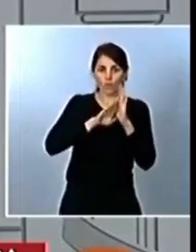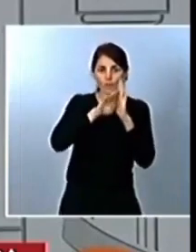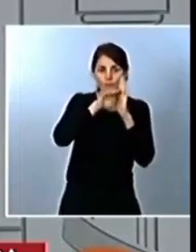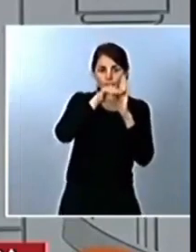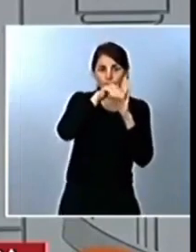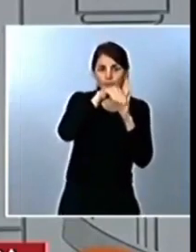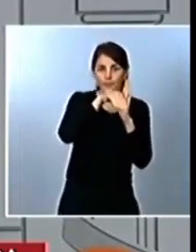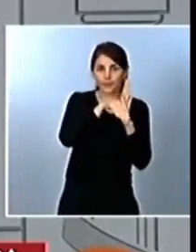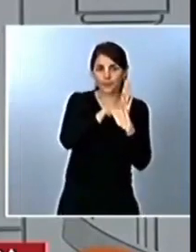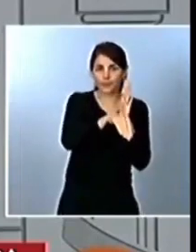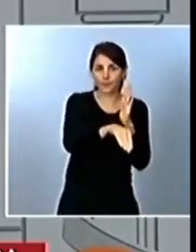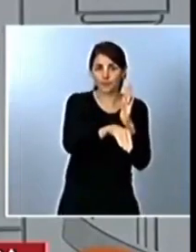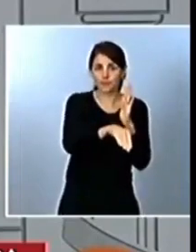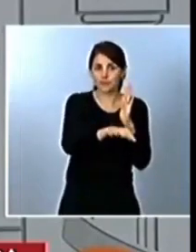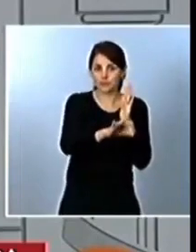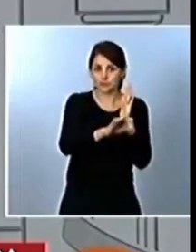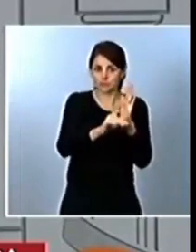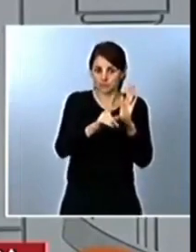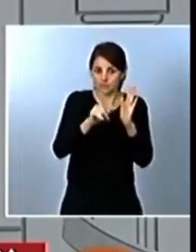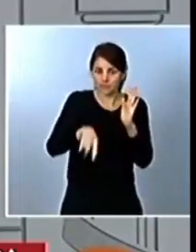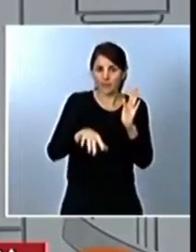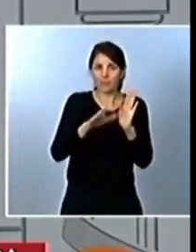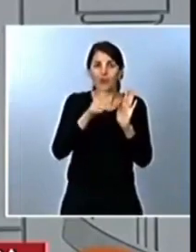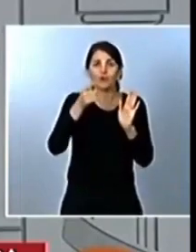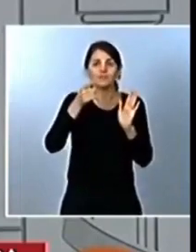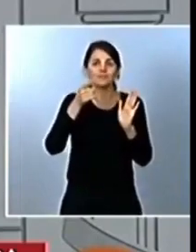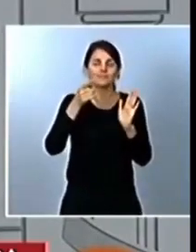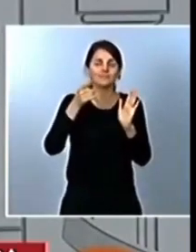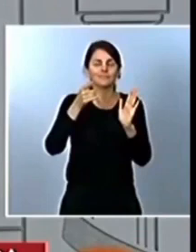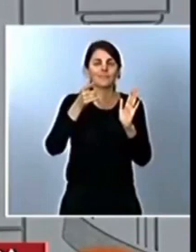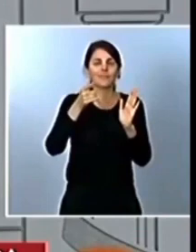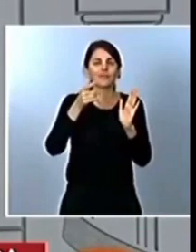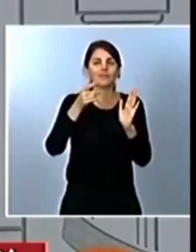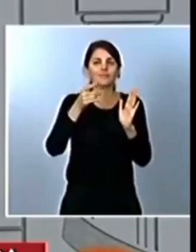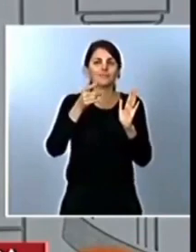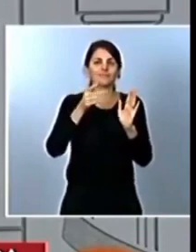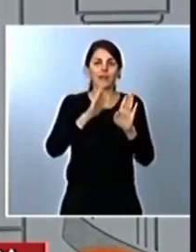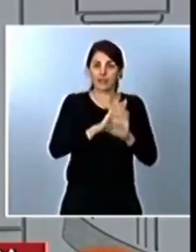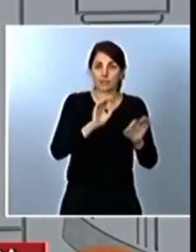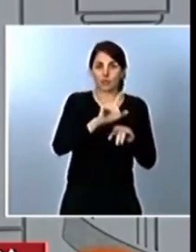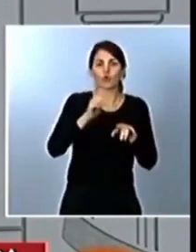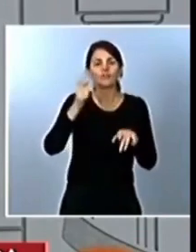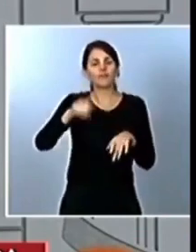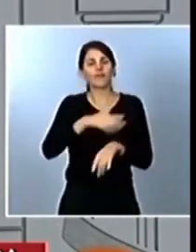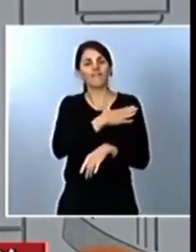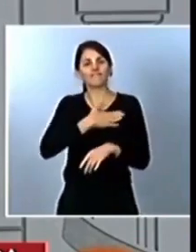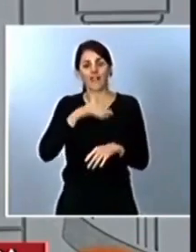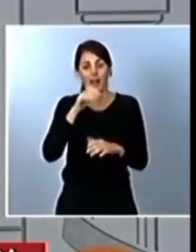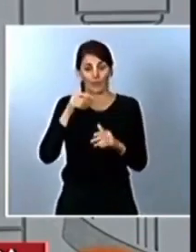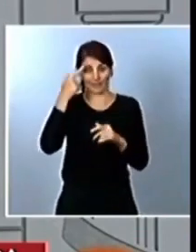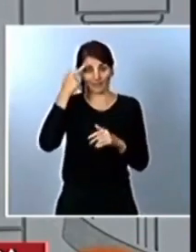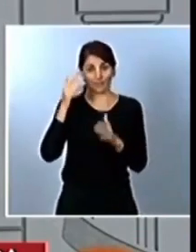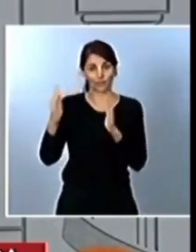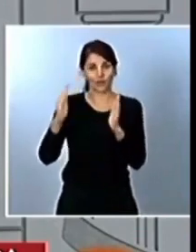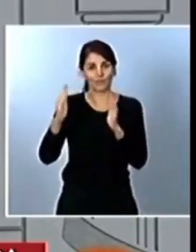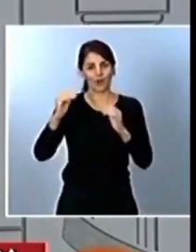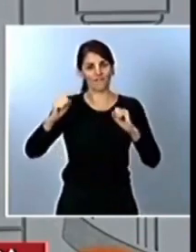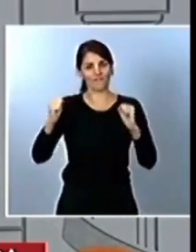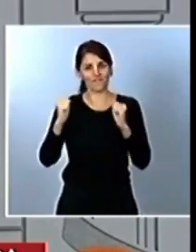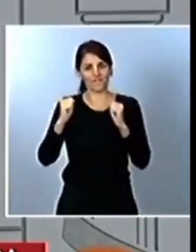estos cambios de clima, ahora que viene el invierno, y por tanto entrar en un escenario muchísimo más favorable